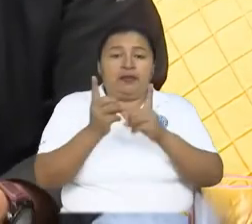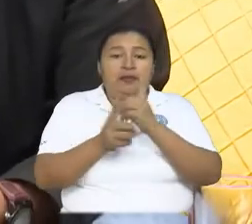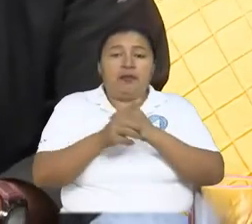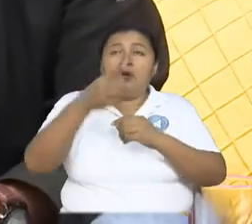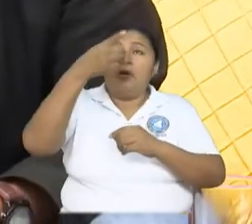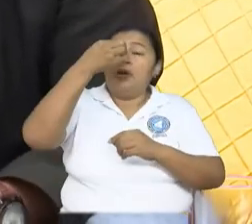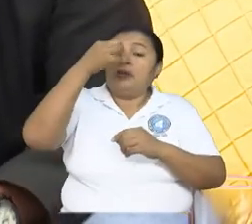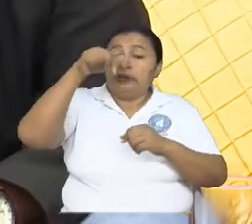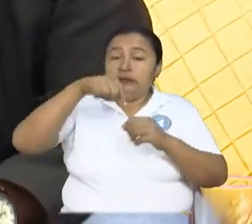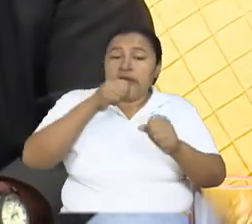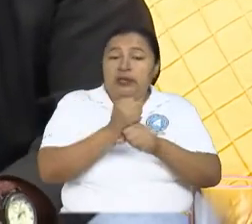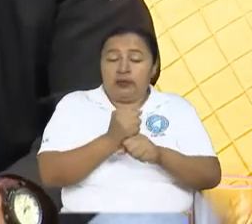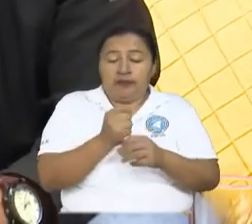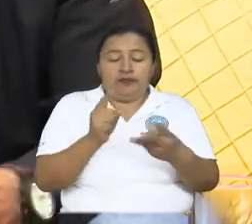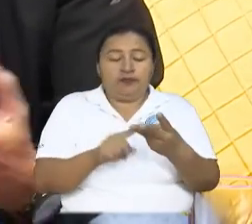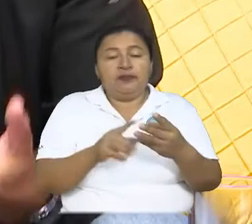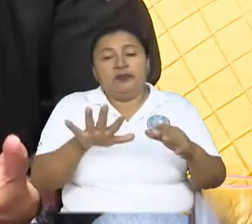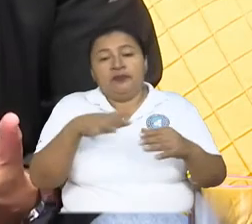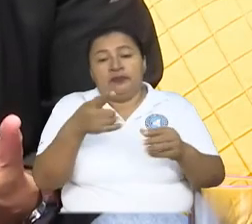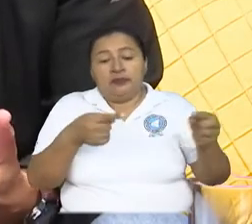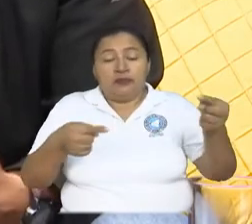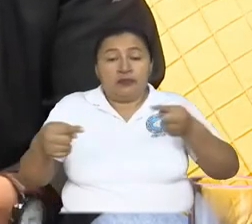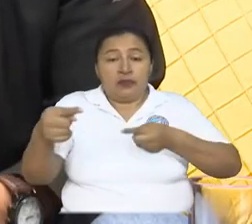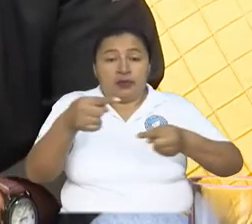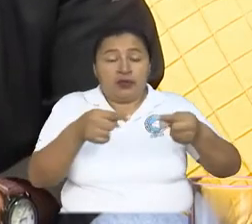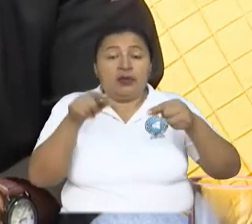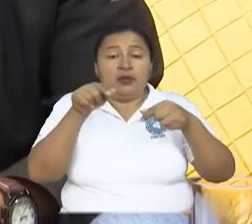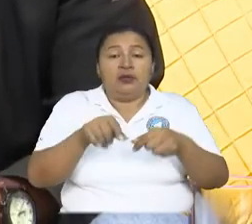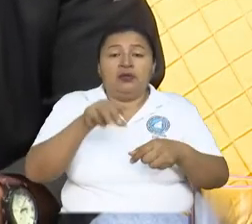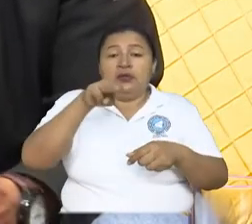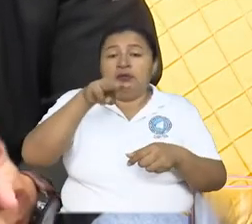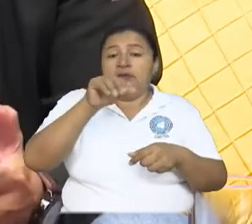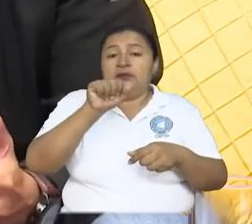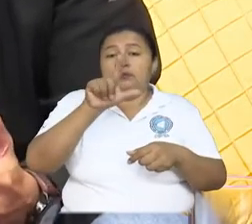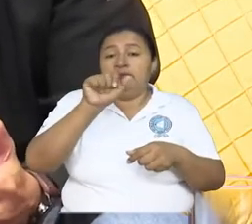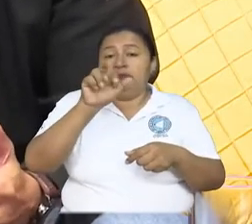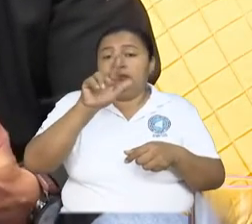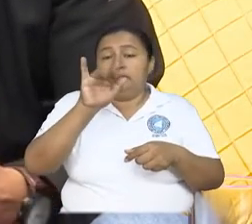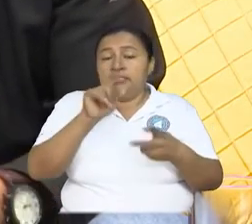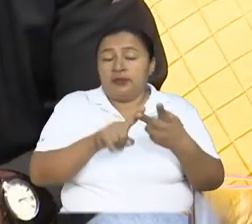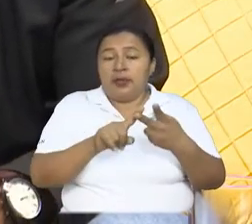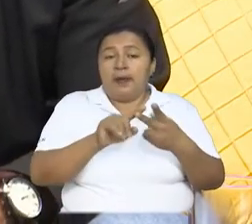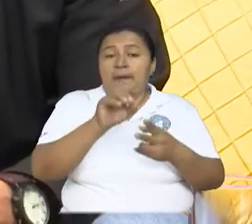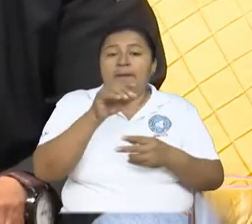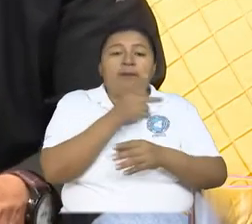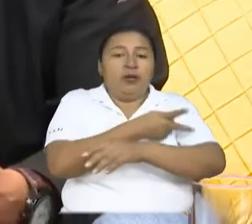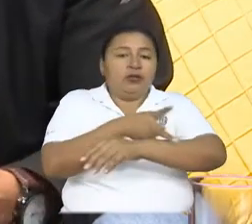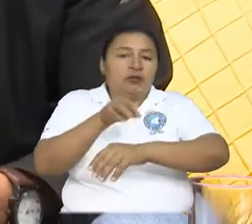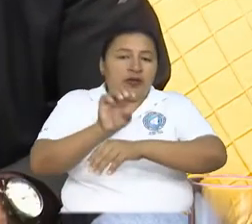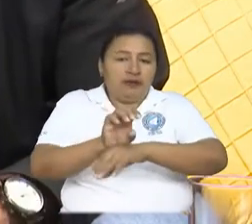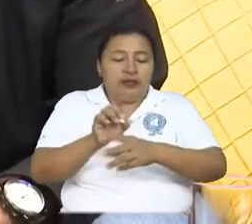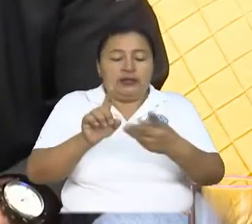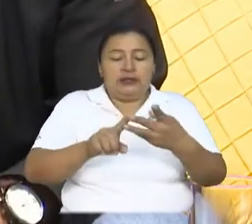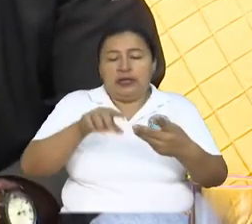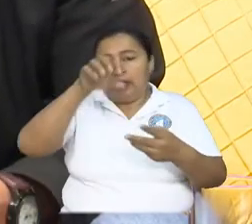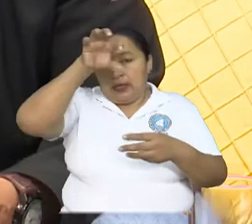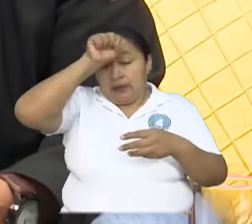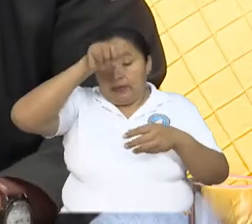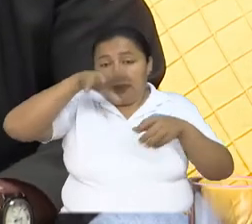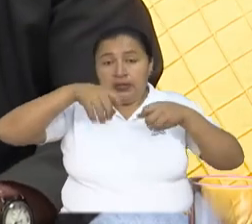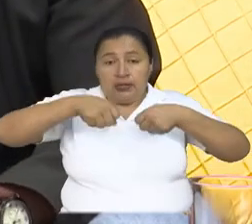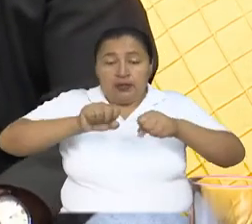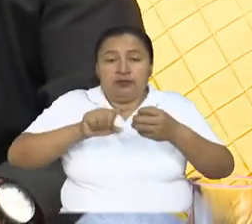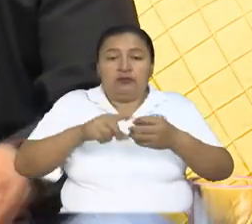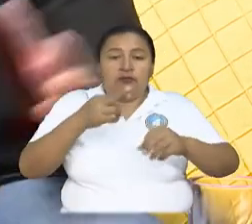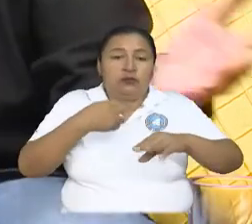este año y las estrategias de contención de la malaria en bilwi las minas en río san